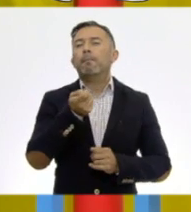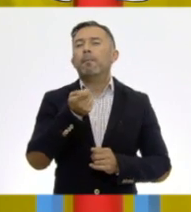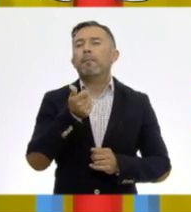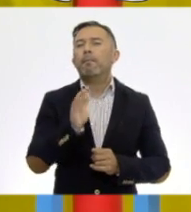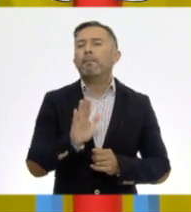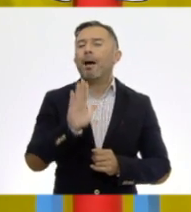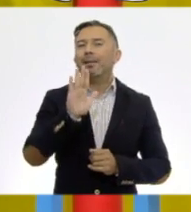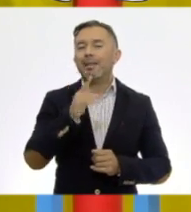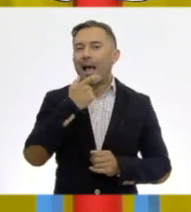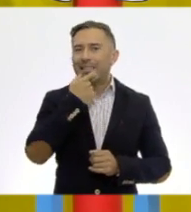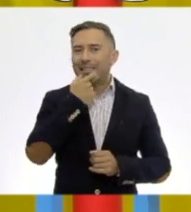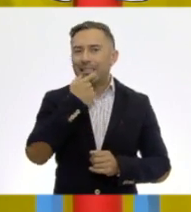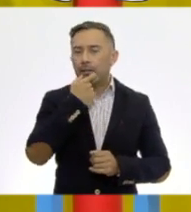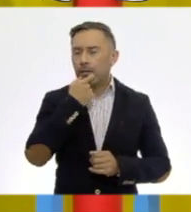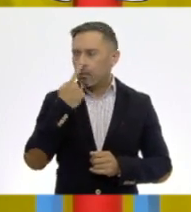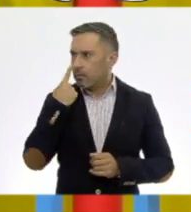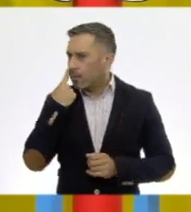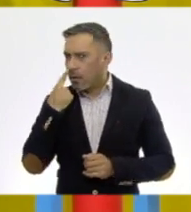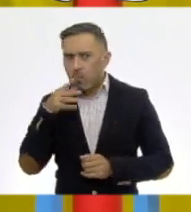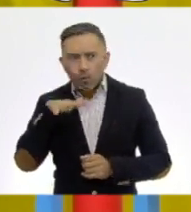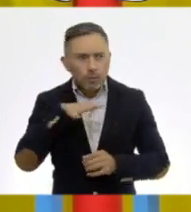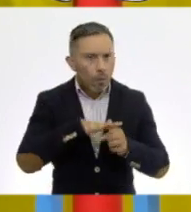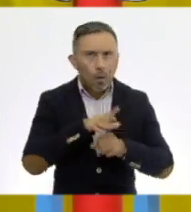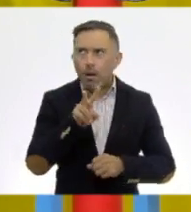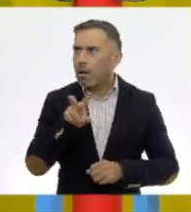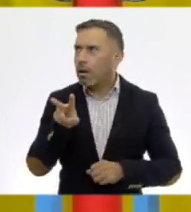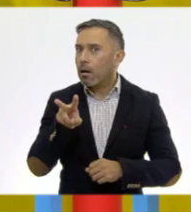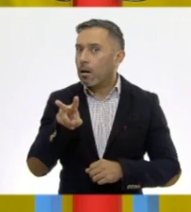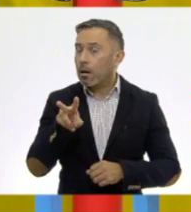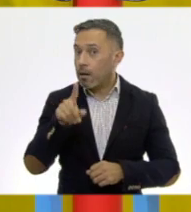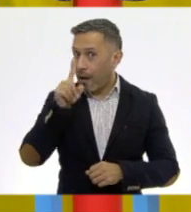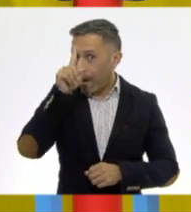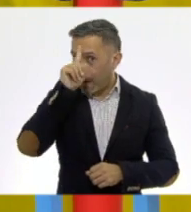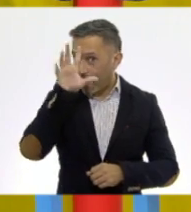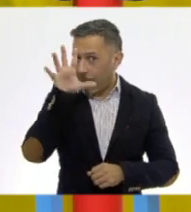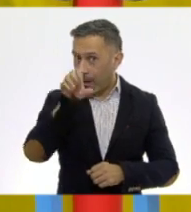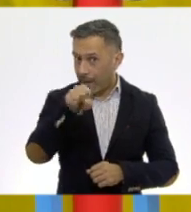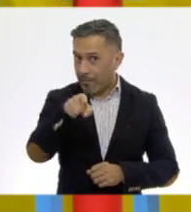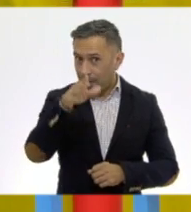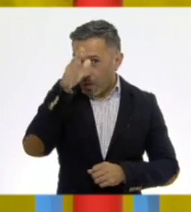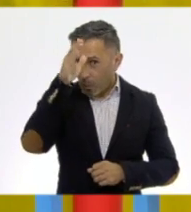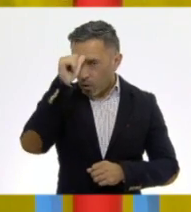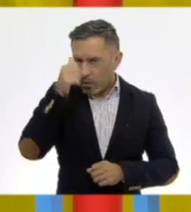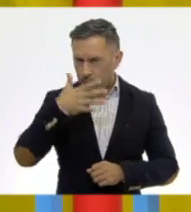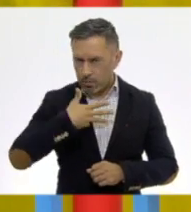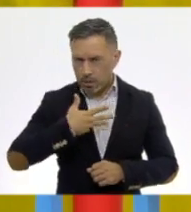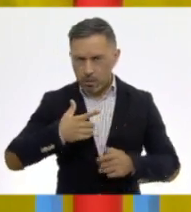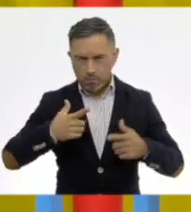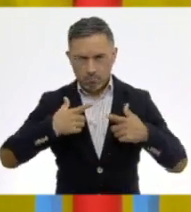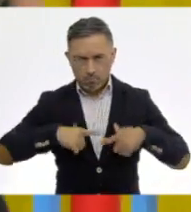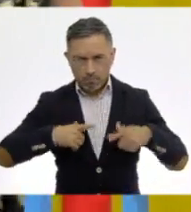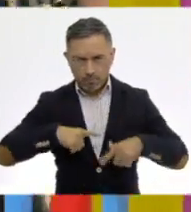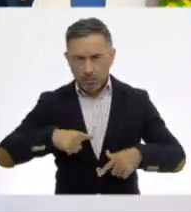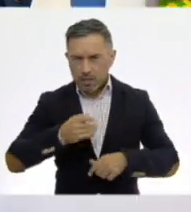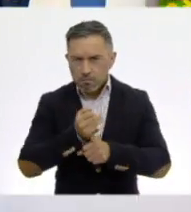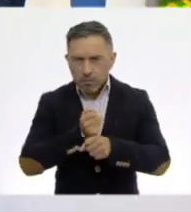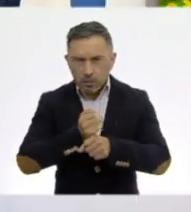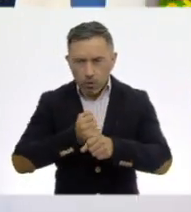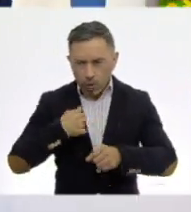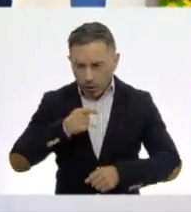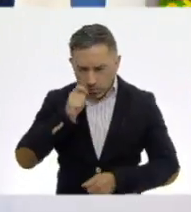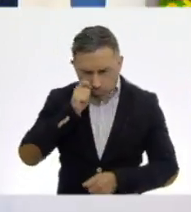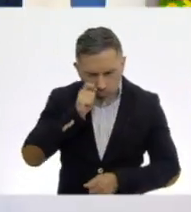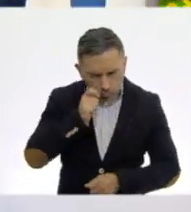una galleta. Busca, busca, busca. ¿Ya la encontraron? A ver. Ah. Recuerden que tenemos nuestra lupa de investigadoras e investigadores. Vamos a